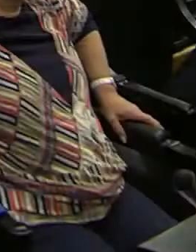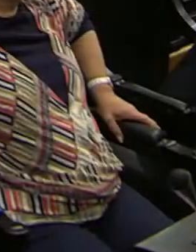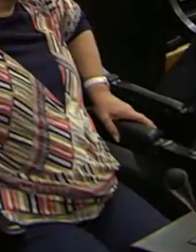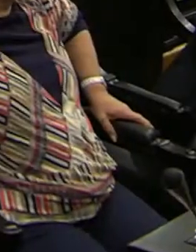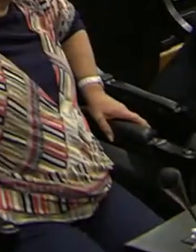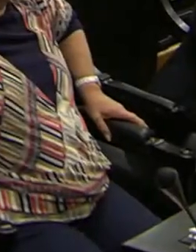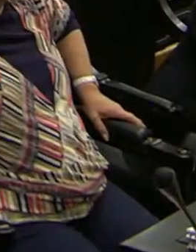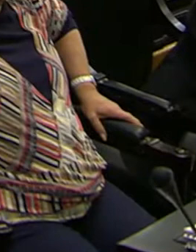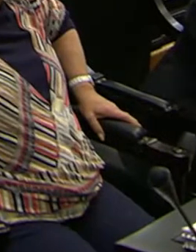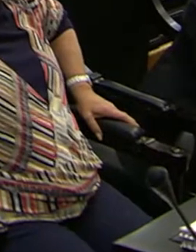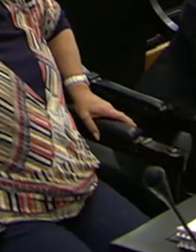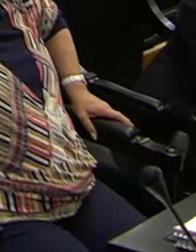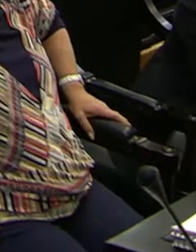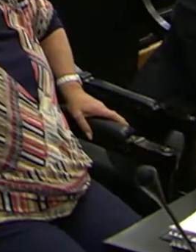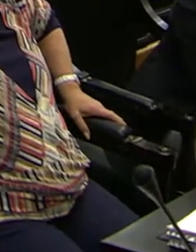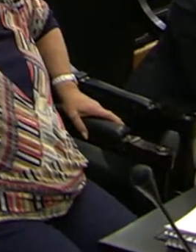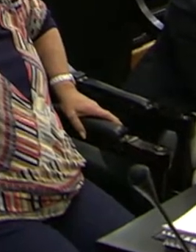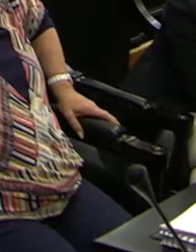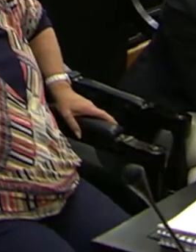manifestarlo.